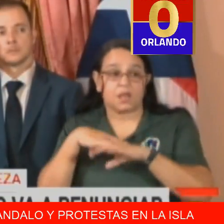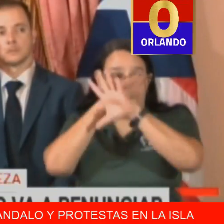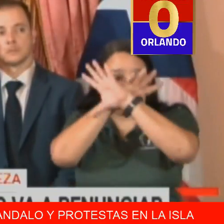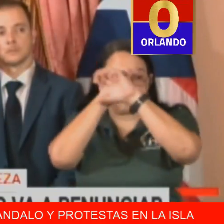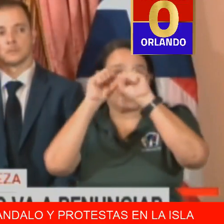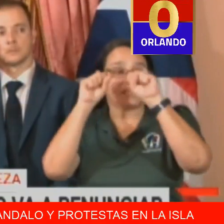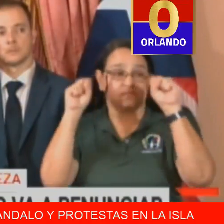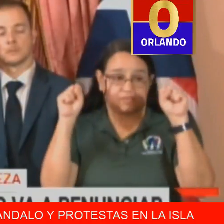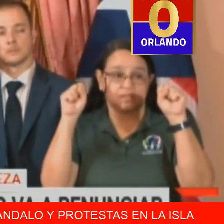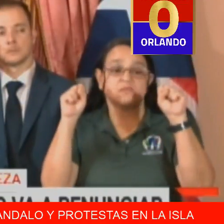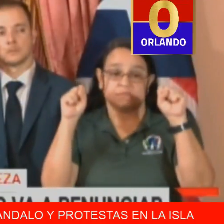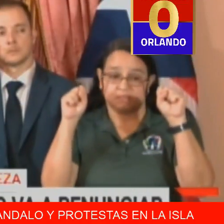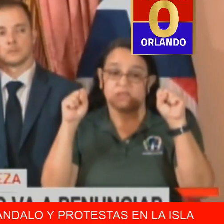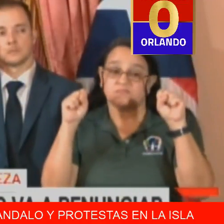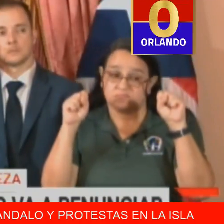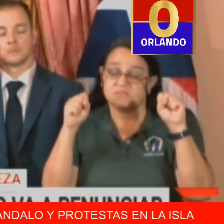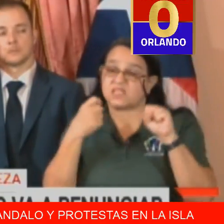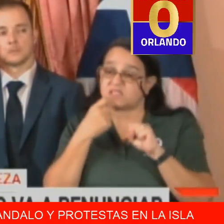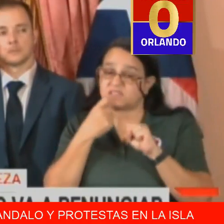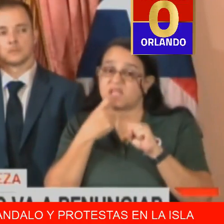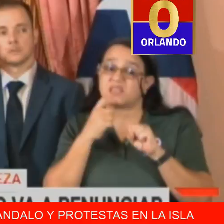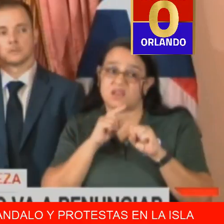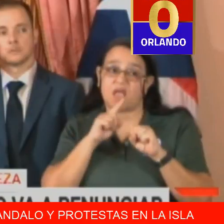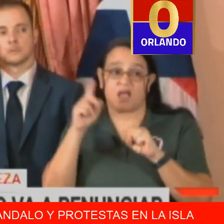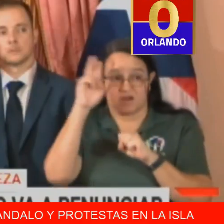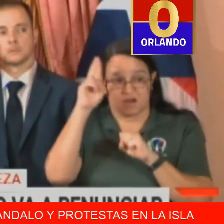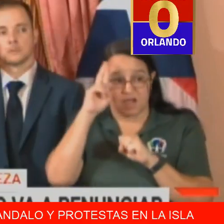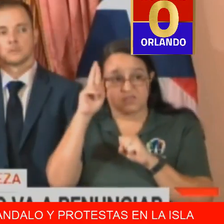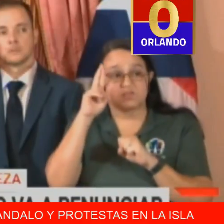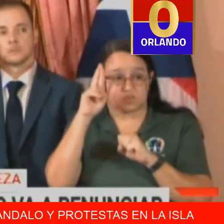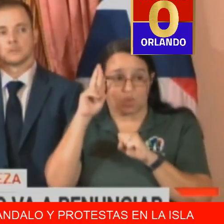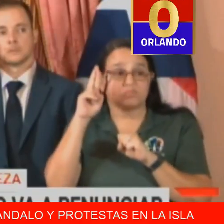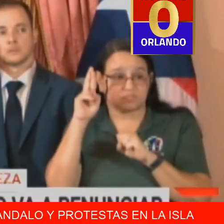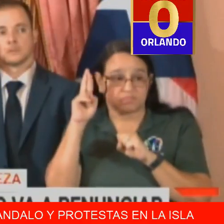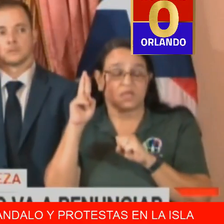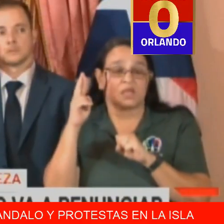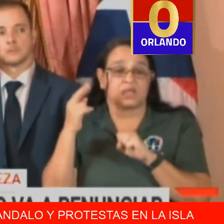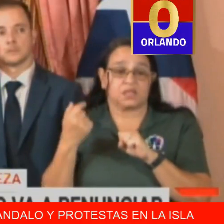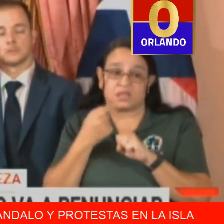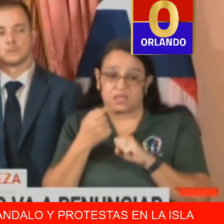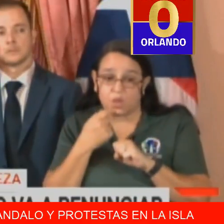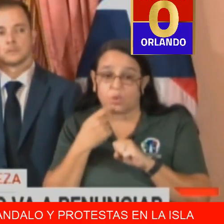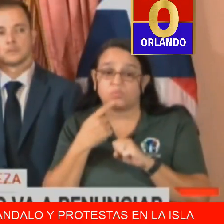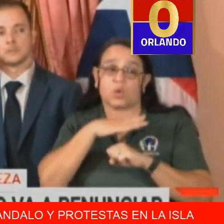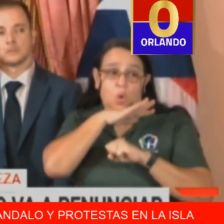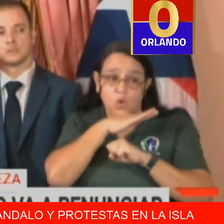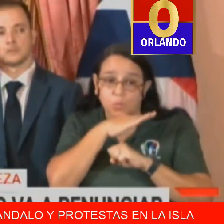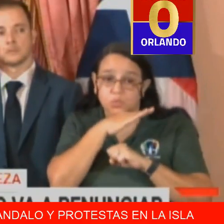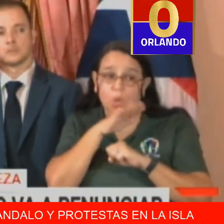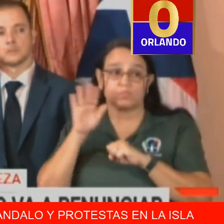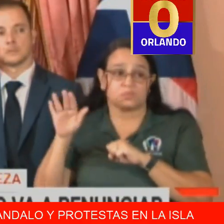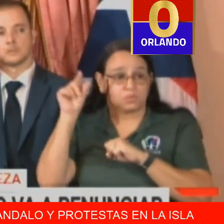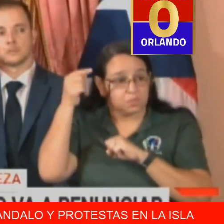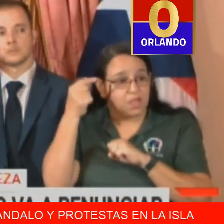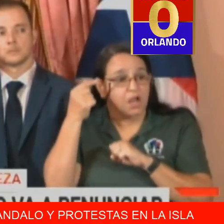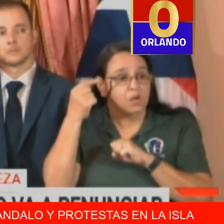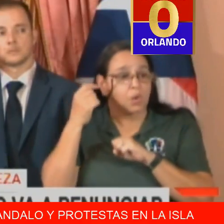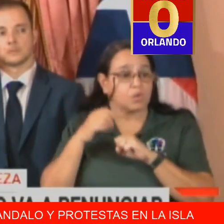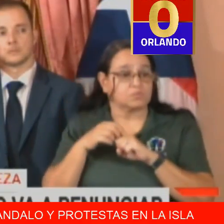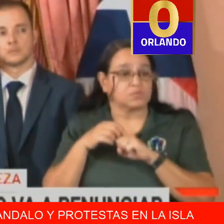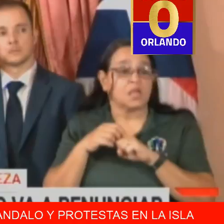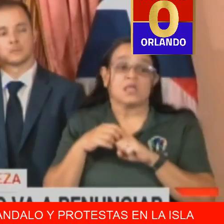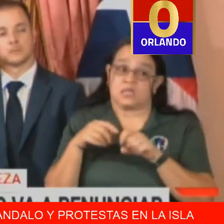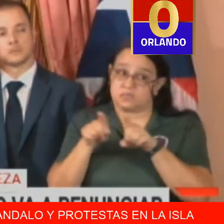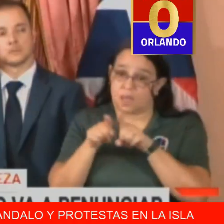cuando llamó corrupta a su administración? Y tercero, si usted y su esposa han sido entrevistados por el FBI a raíz de esa investigación que hacen de los más de